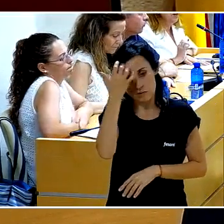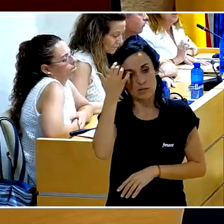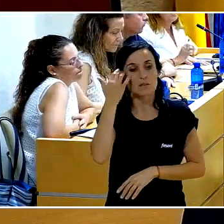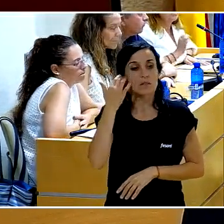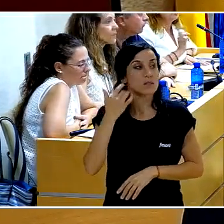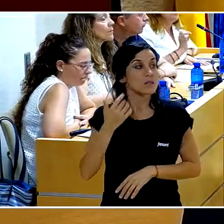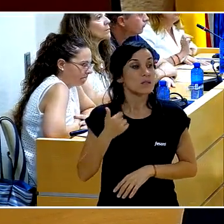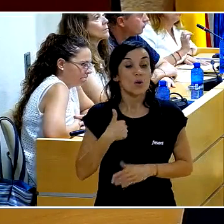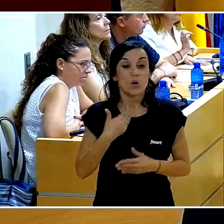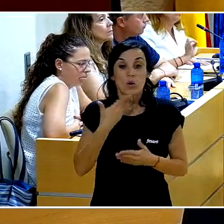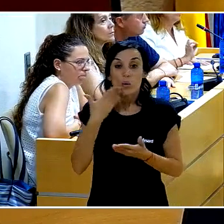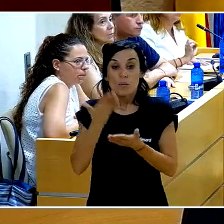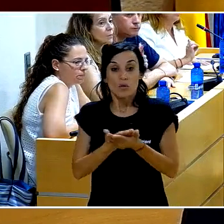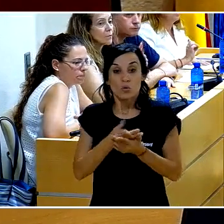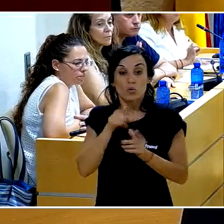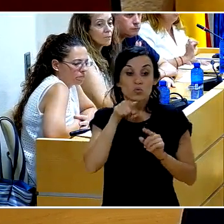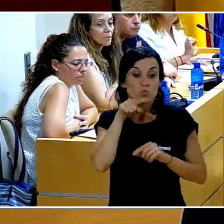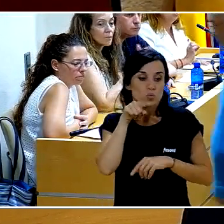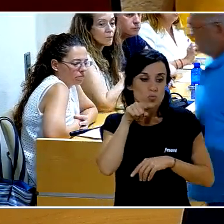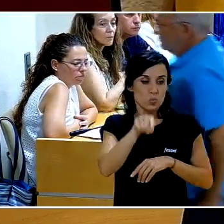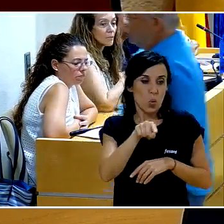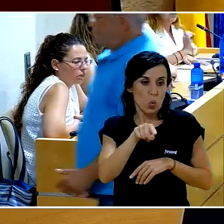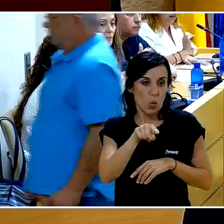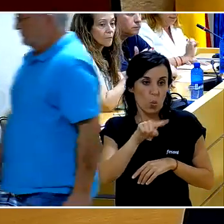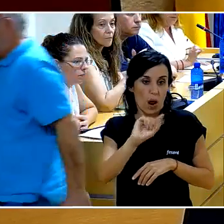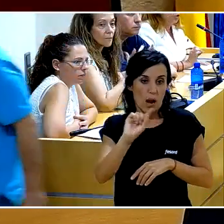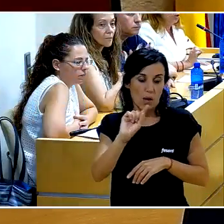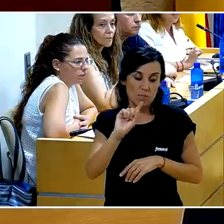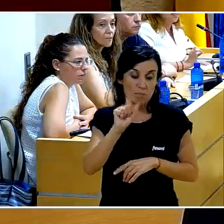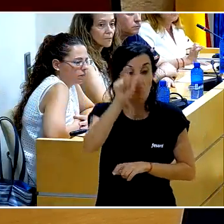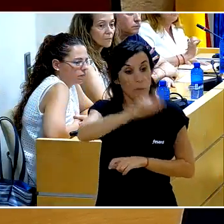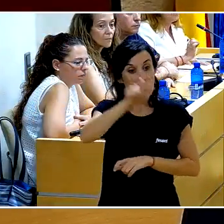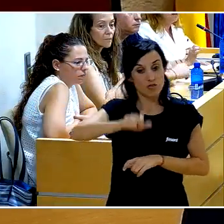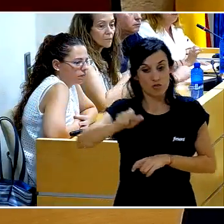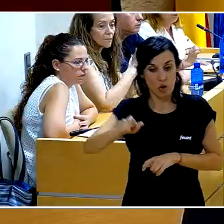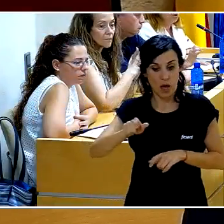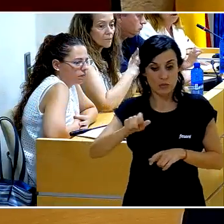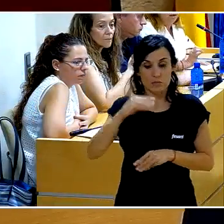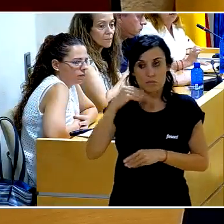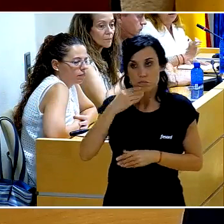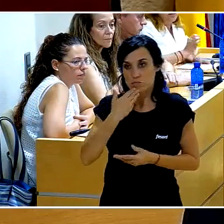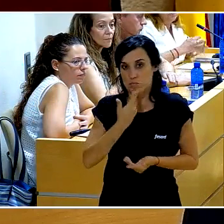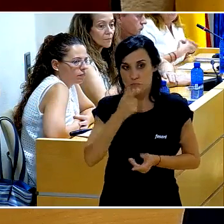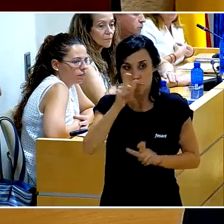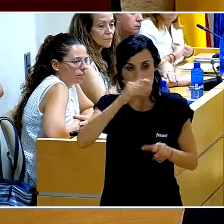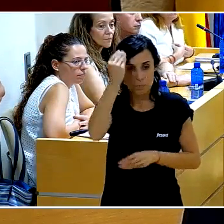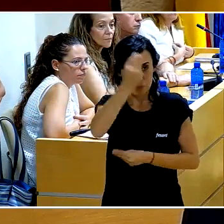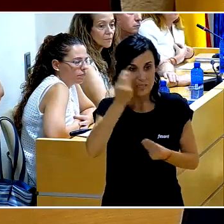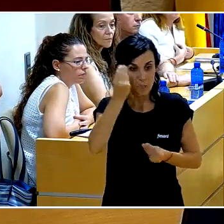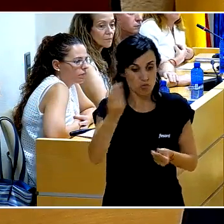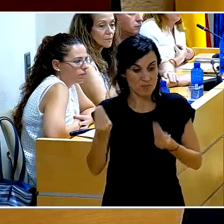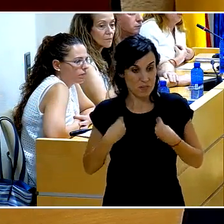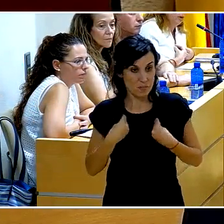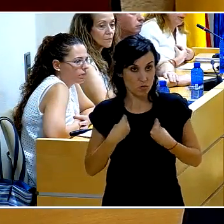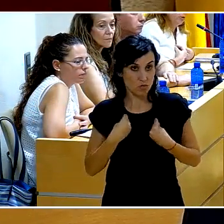rogaría que esos prejuicios que tiene usted contra las personas que pensamos y vivimos en base